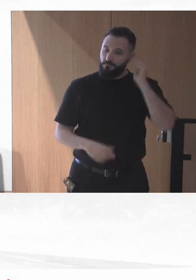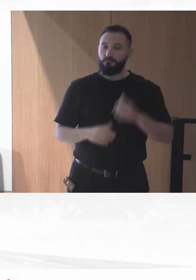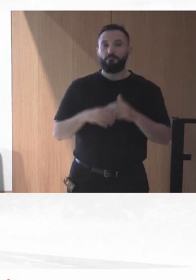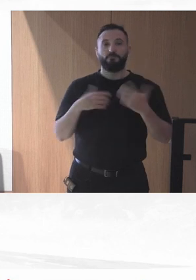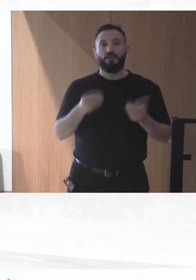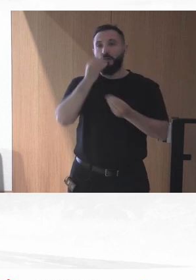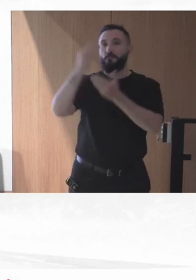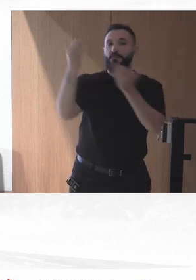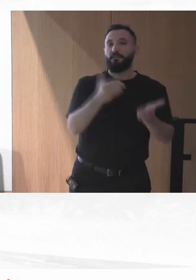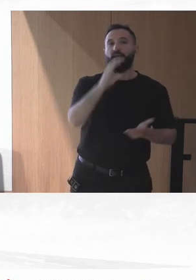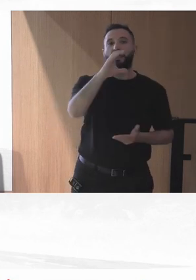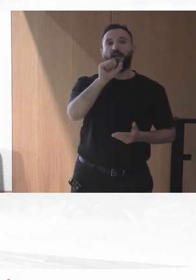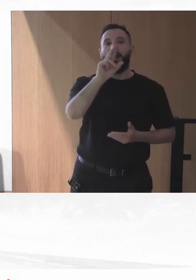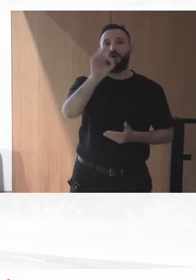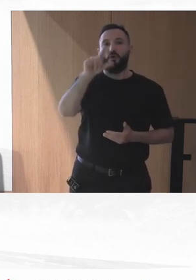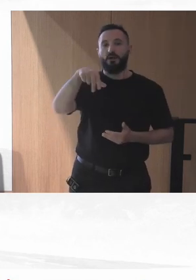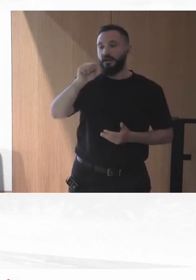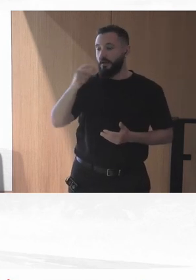Queremos darle la bienvenida a Carolina. Carolina, ¿nos oyes?